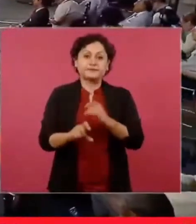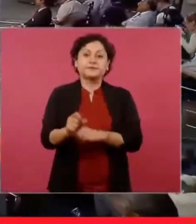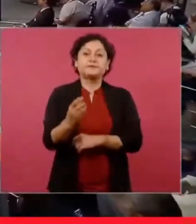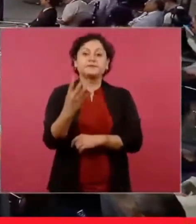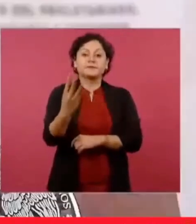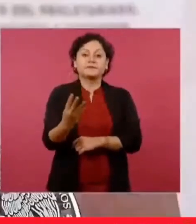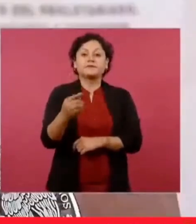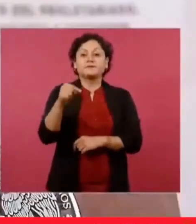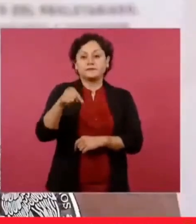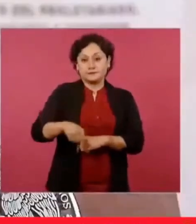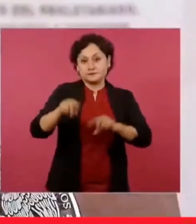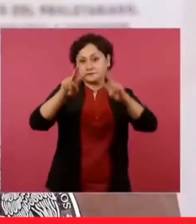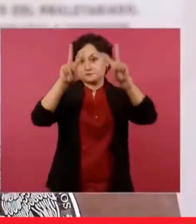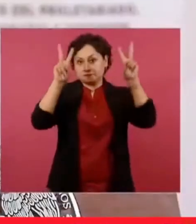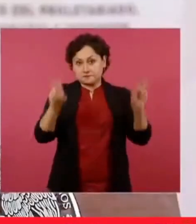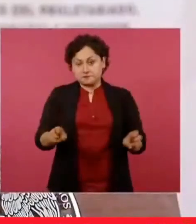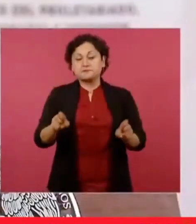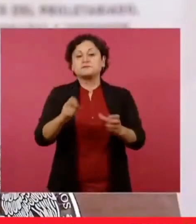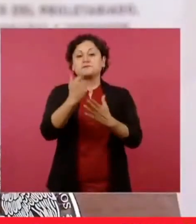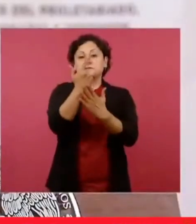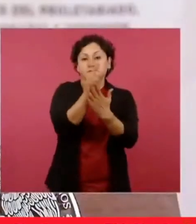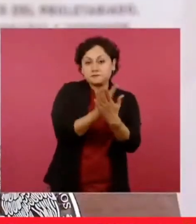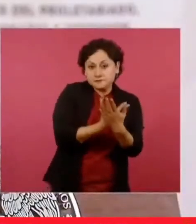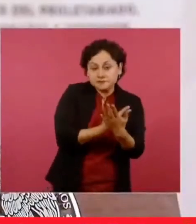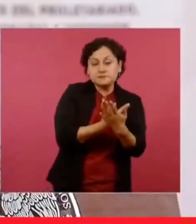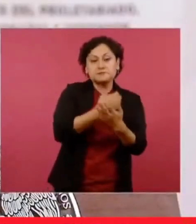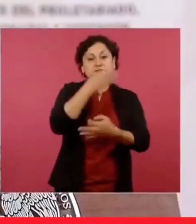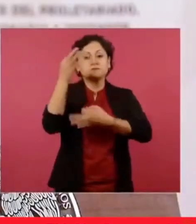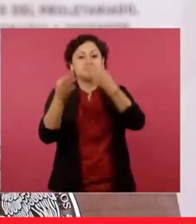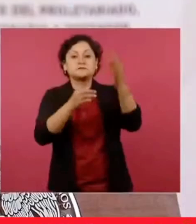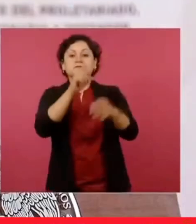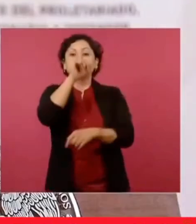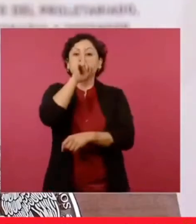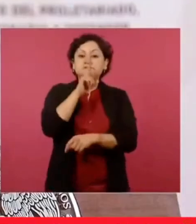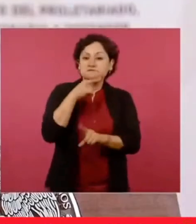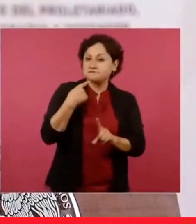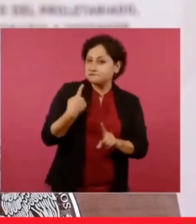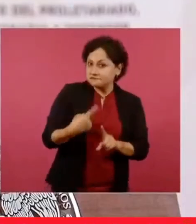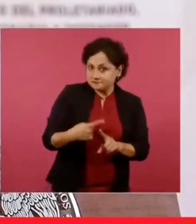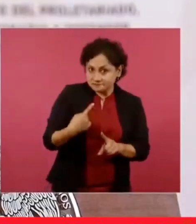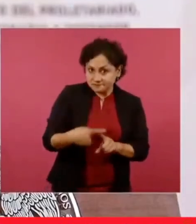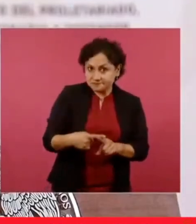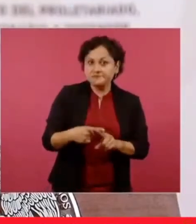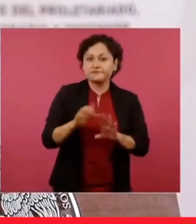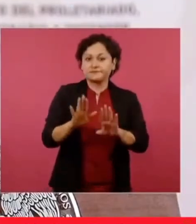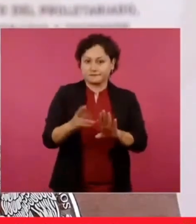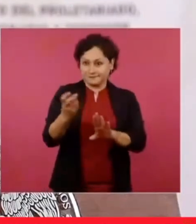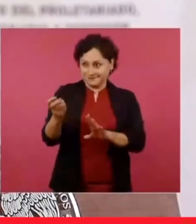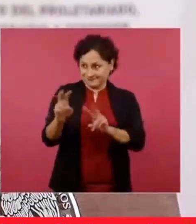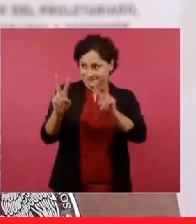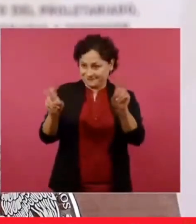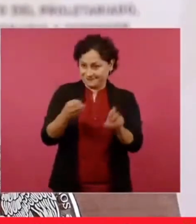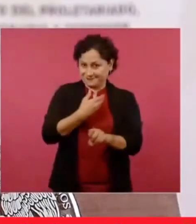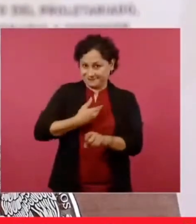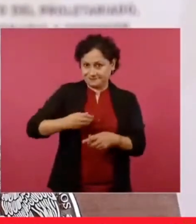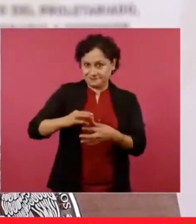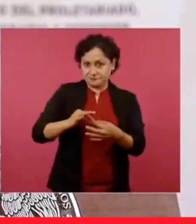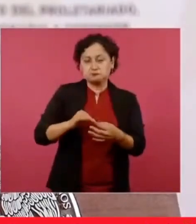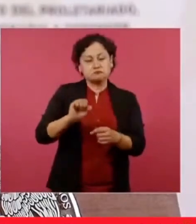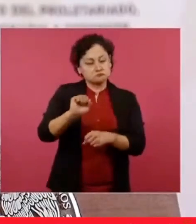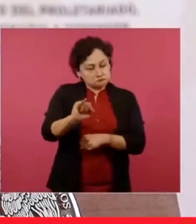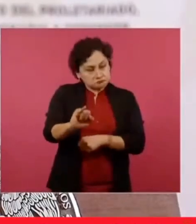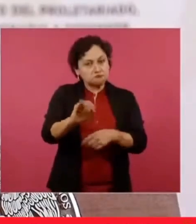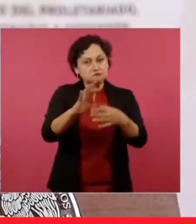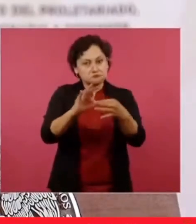semana? Y justamente vamos a tocar el tema del que hablaba el presidente, pero antes les vamos a presentar